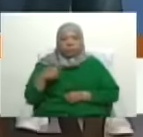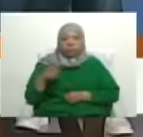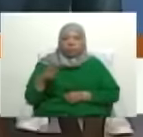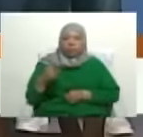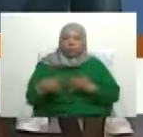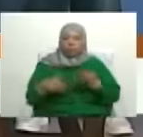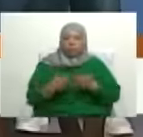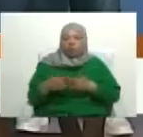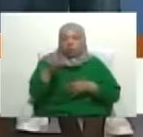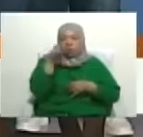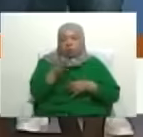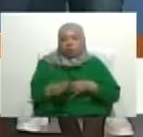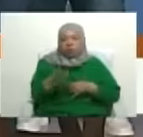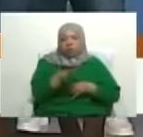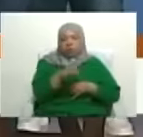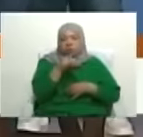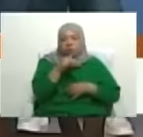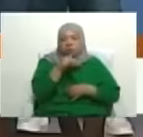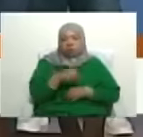la vamos a entregar, no nos da la gana